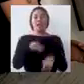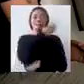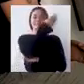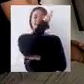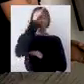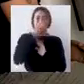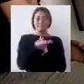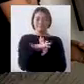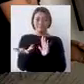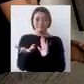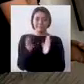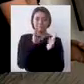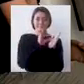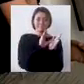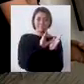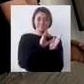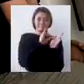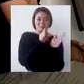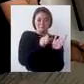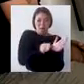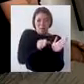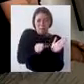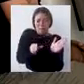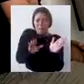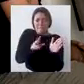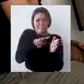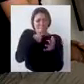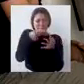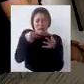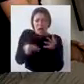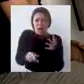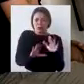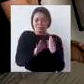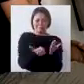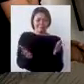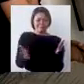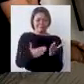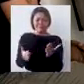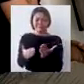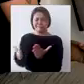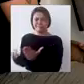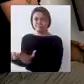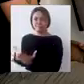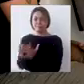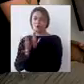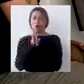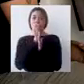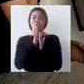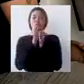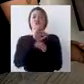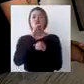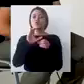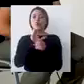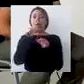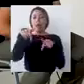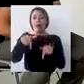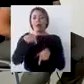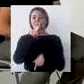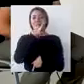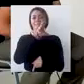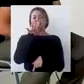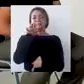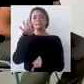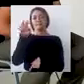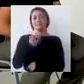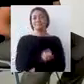Hay un tomo aquí en la biblioteca. Leerla cuenta una historia urbana muy propia de los años 90. Y bueno, entonces, para ir cerrando,